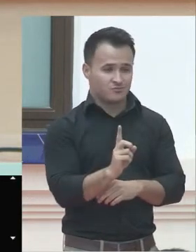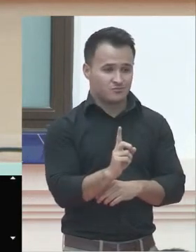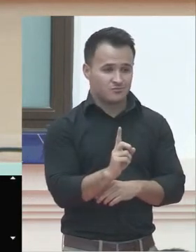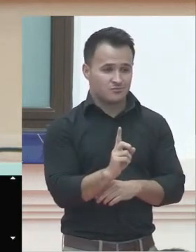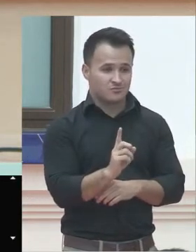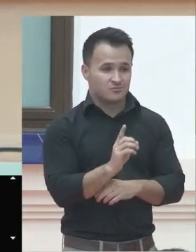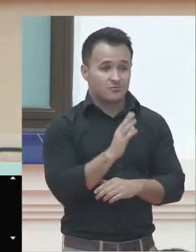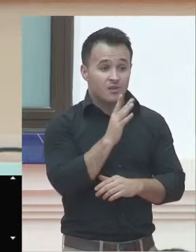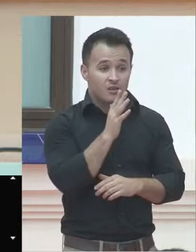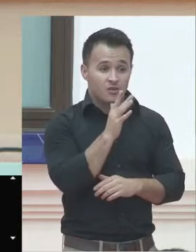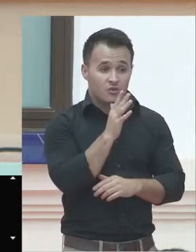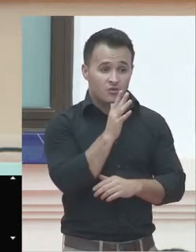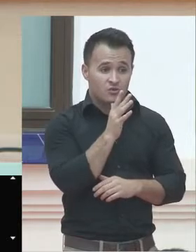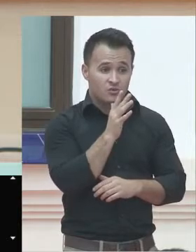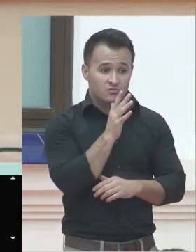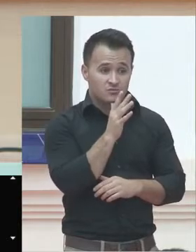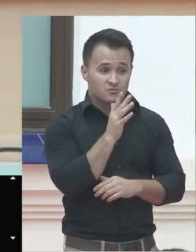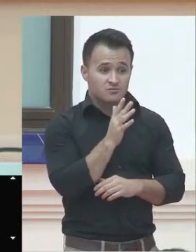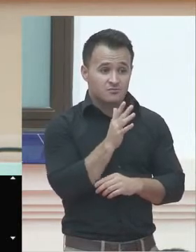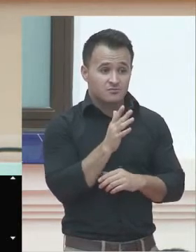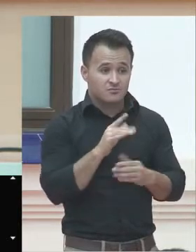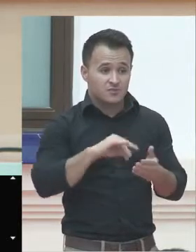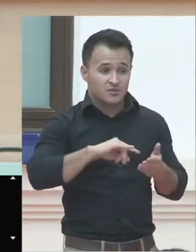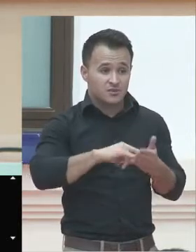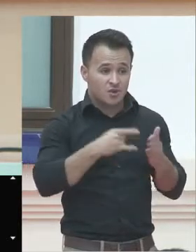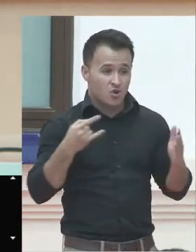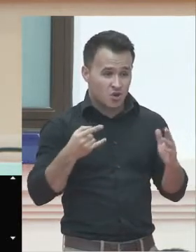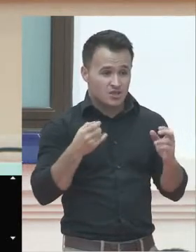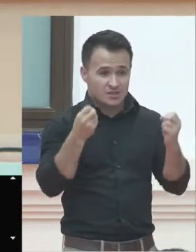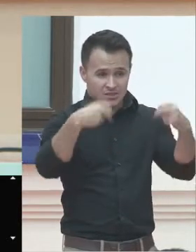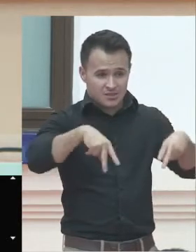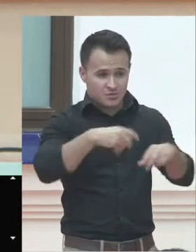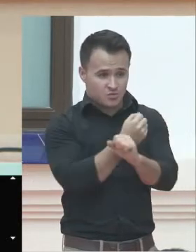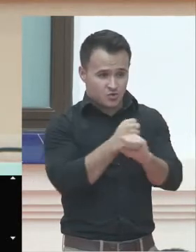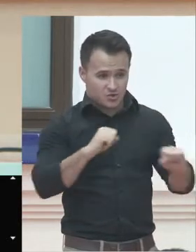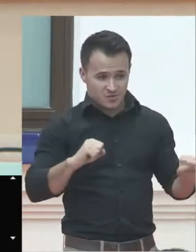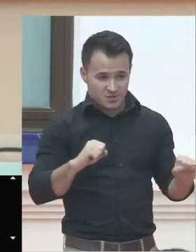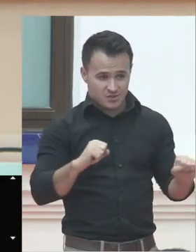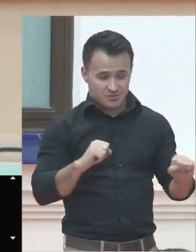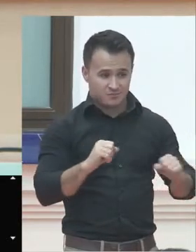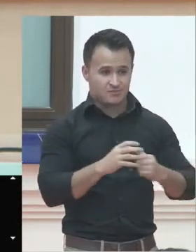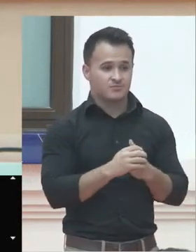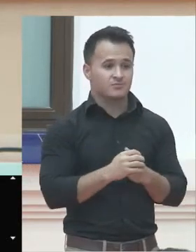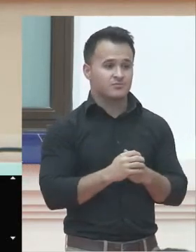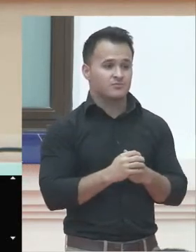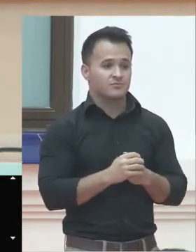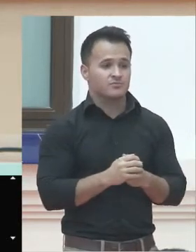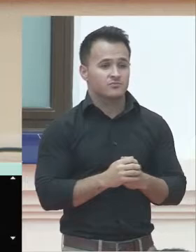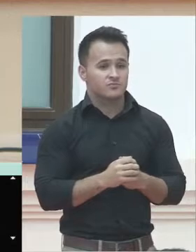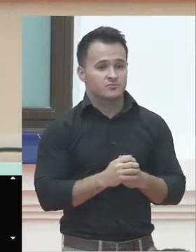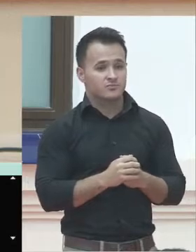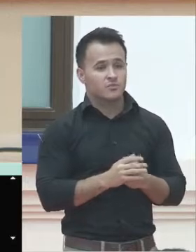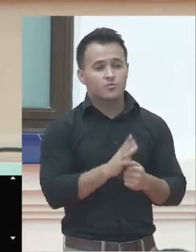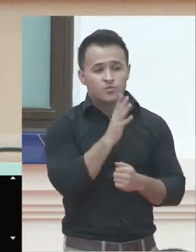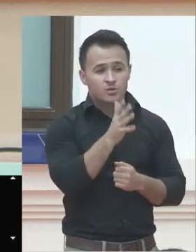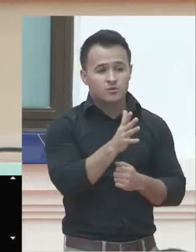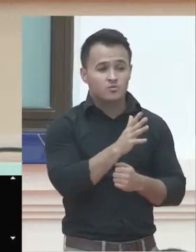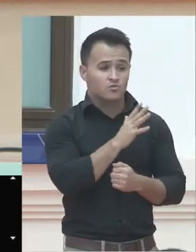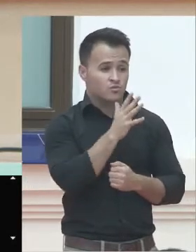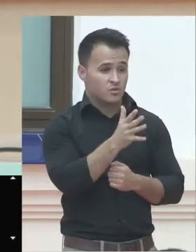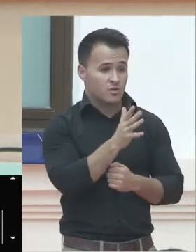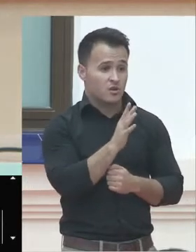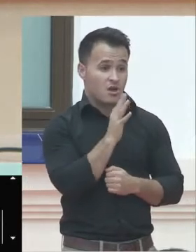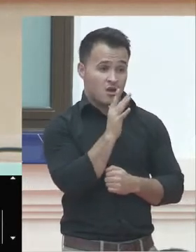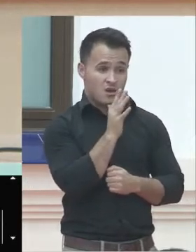la tecnología. De ahí que esta mesa tenga cabida en el Centro Nacional de Tecnologías, en este congreso. ¿Por qué? Porque